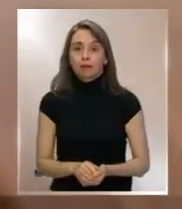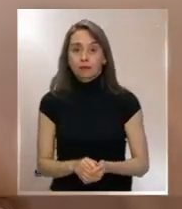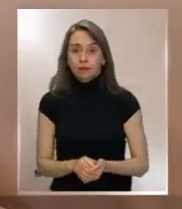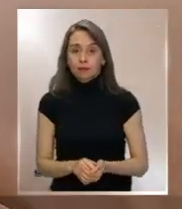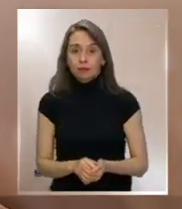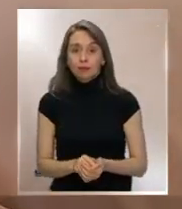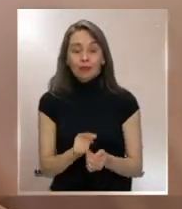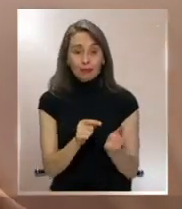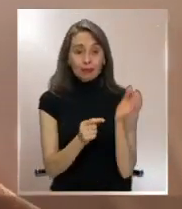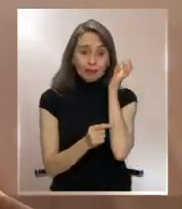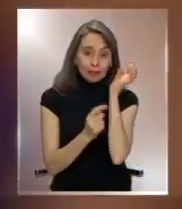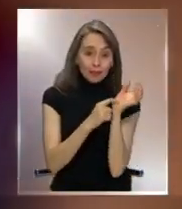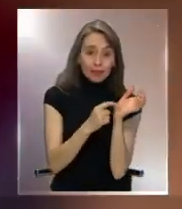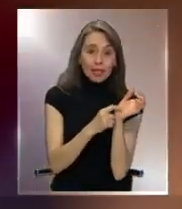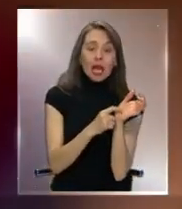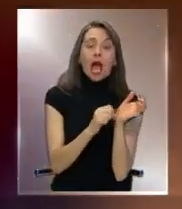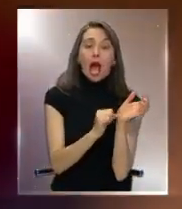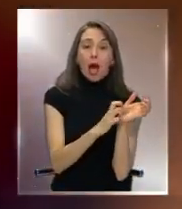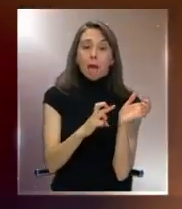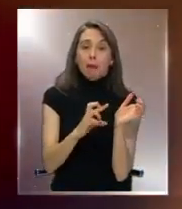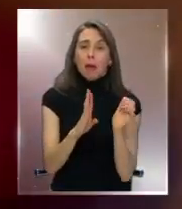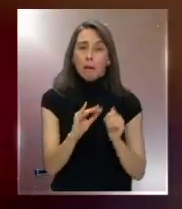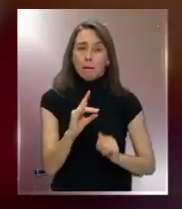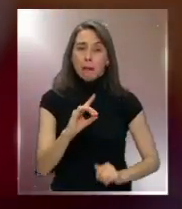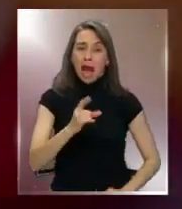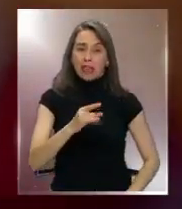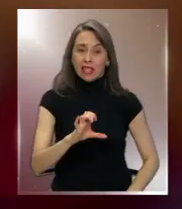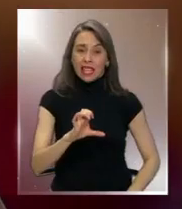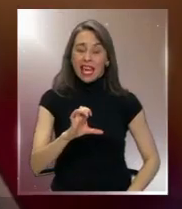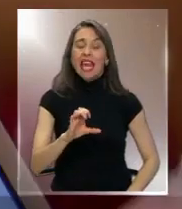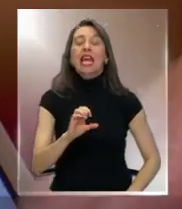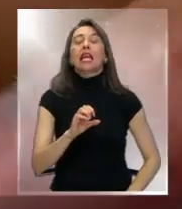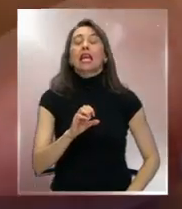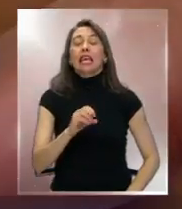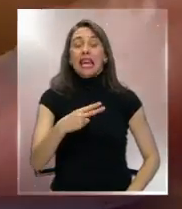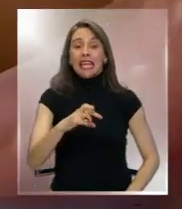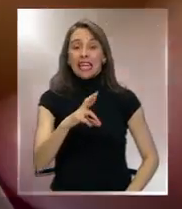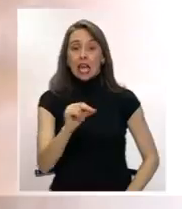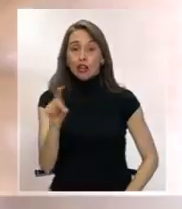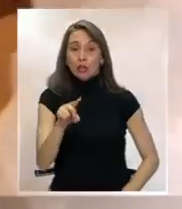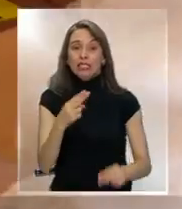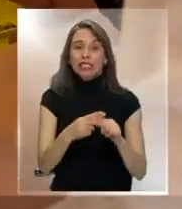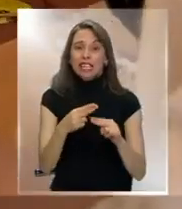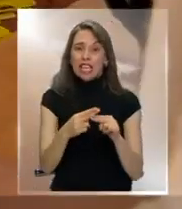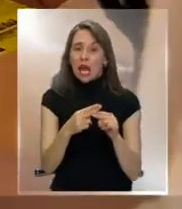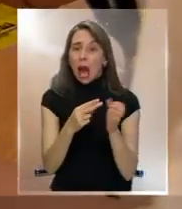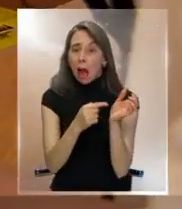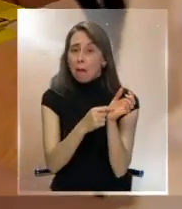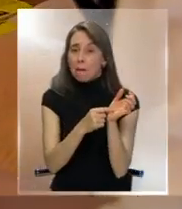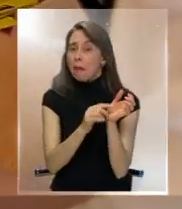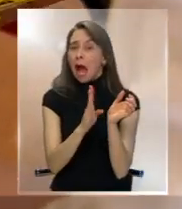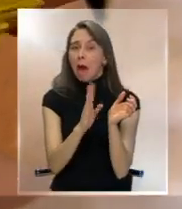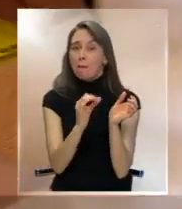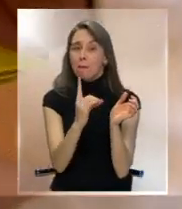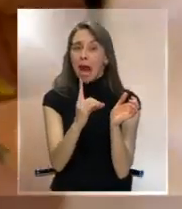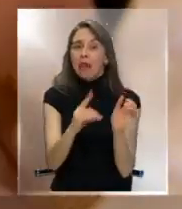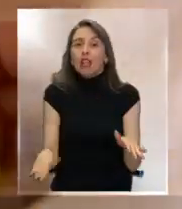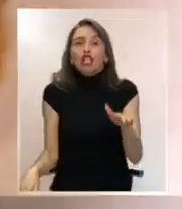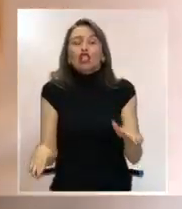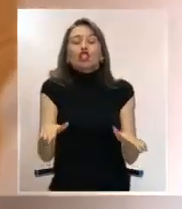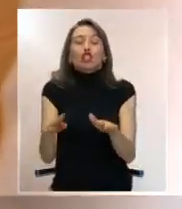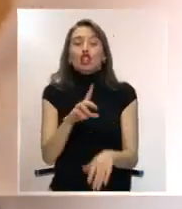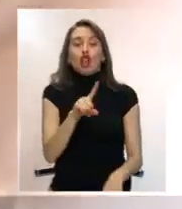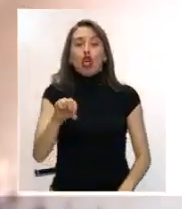En la aplicación Batch Heroes se ha incluido un juego llamado Class of Zombies. El juego contiene un muñeco que representa